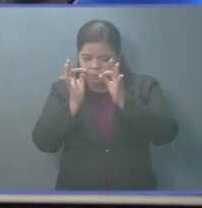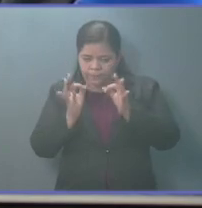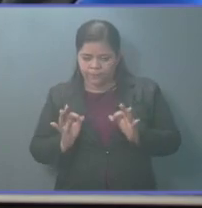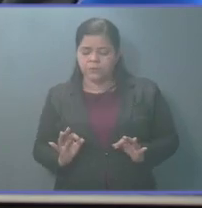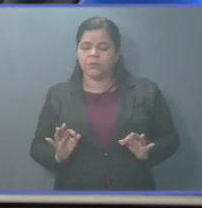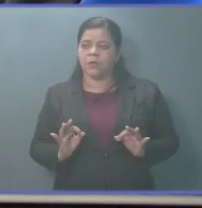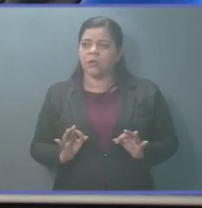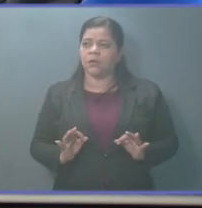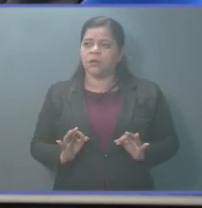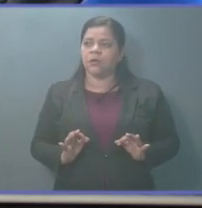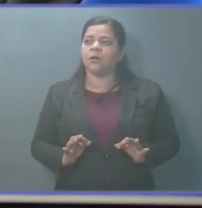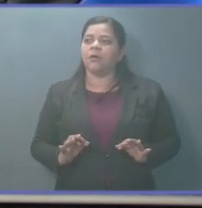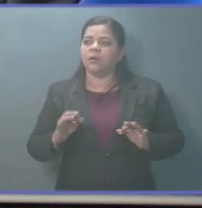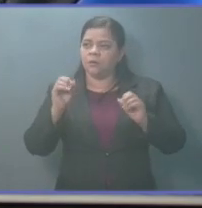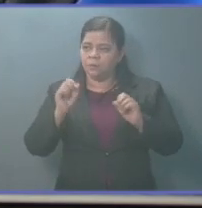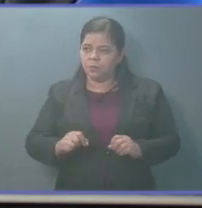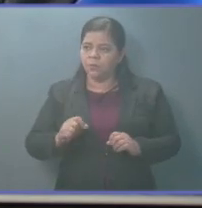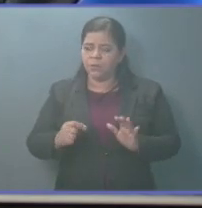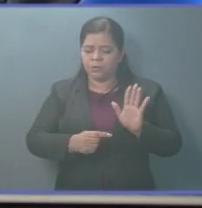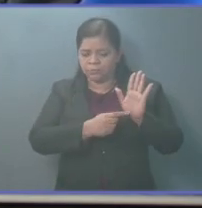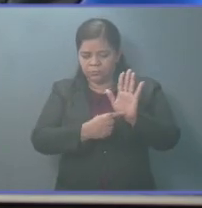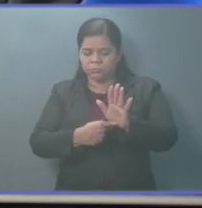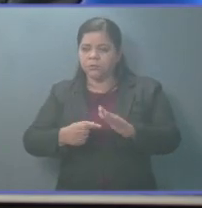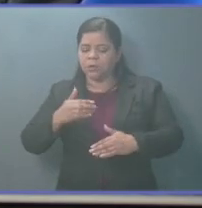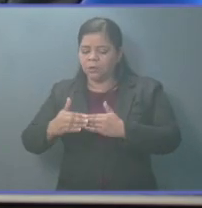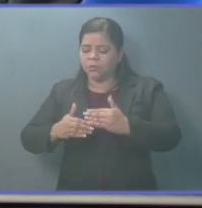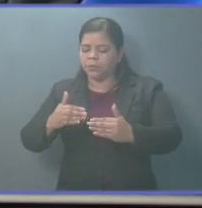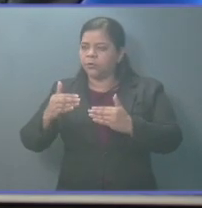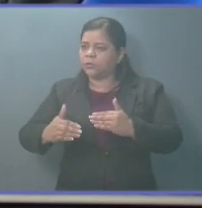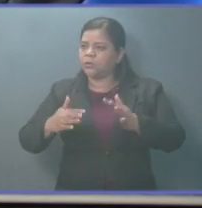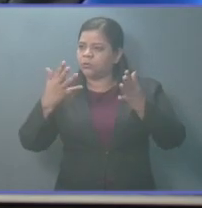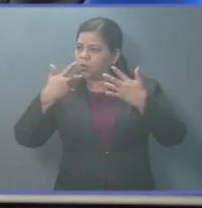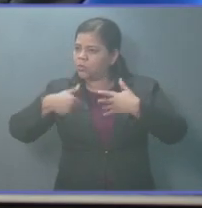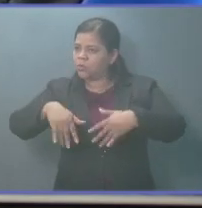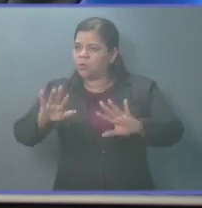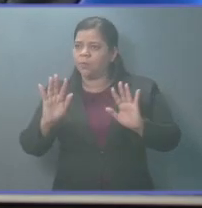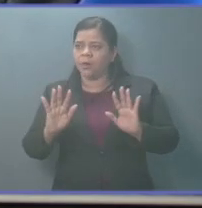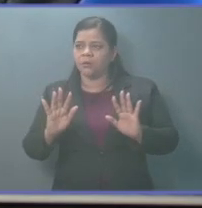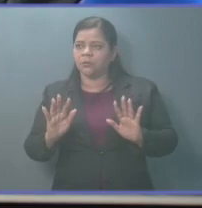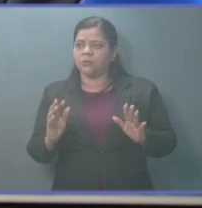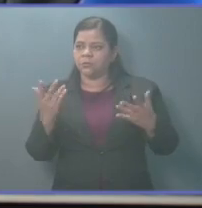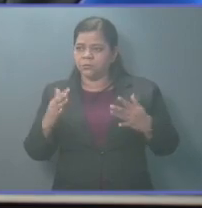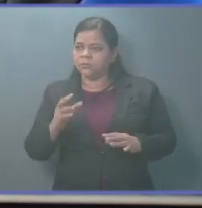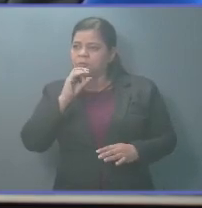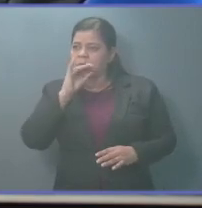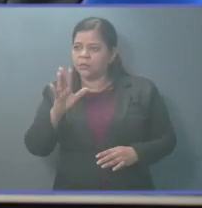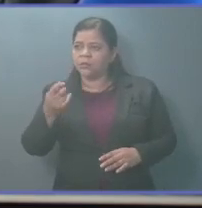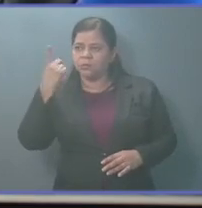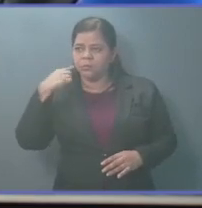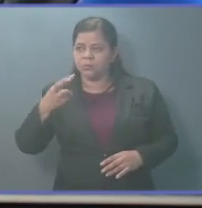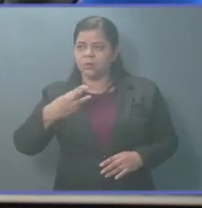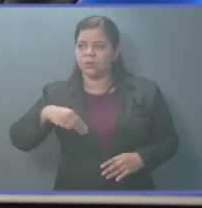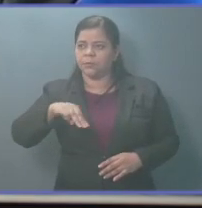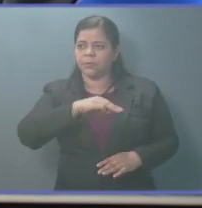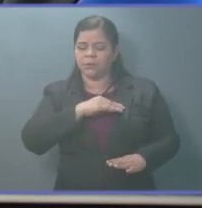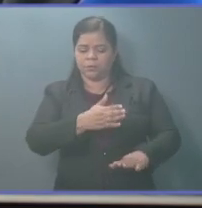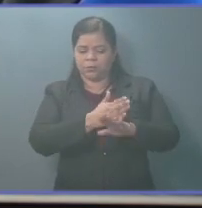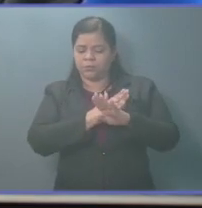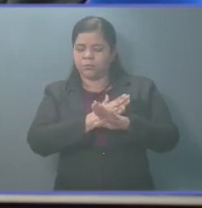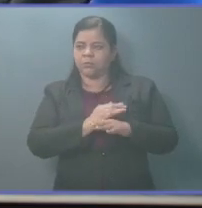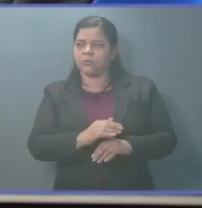de su medio, que se nos exhiba ese procedimiento operativo normal al cual se ha hecho referencia por parte del señor ministro de la